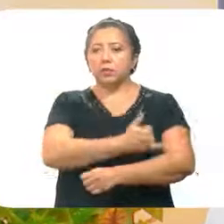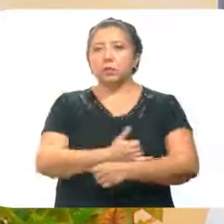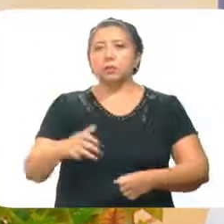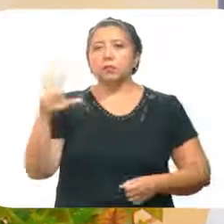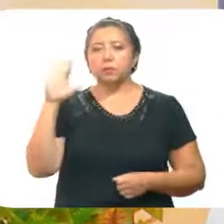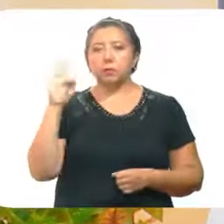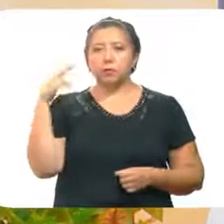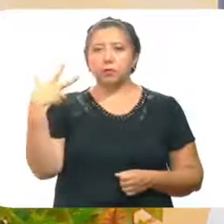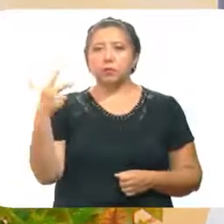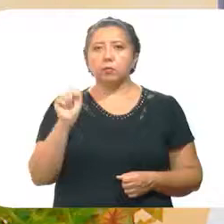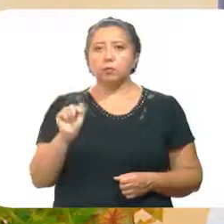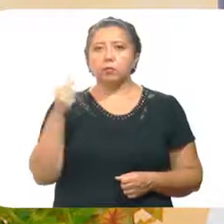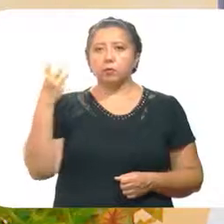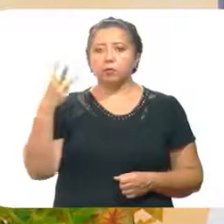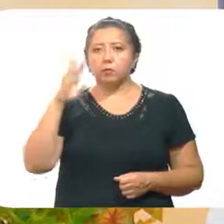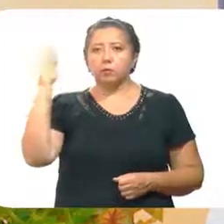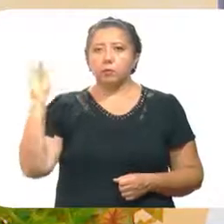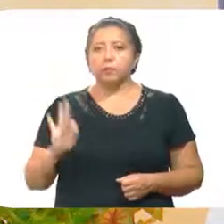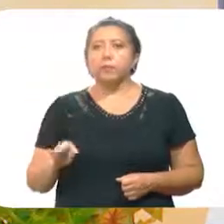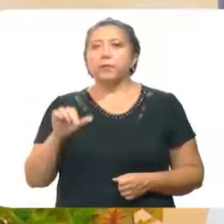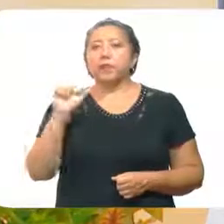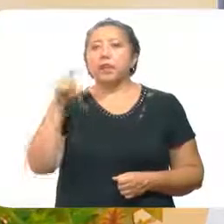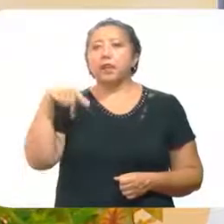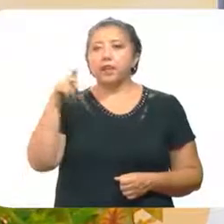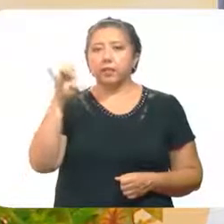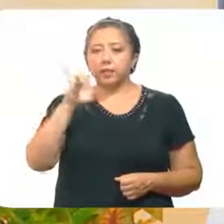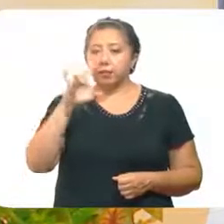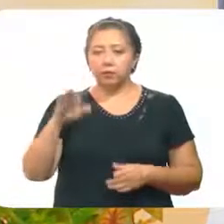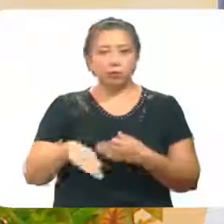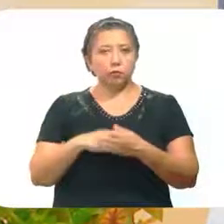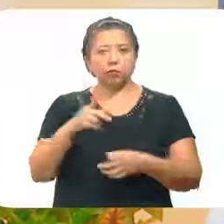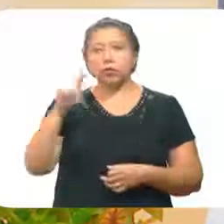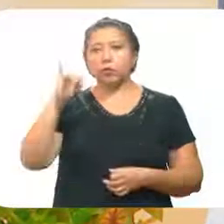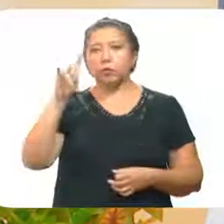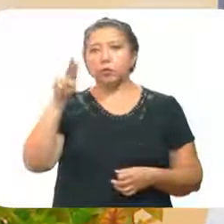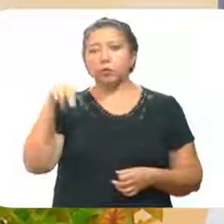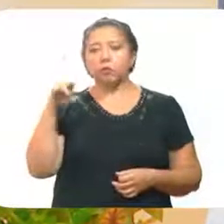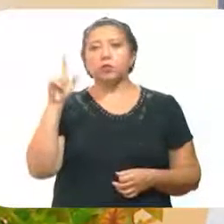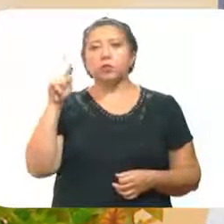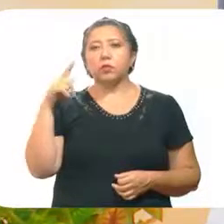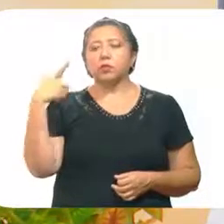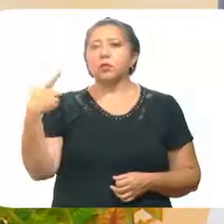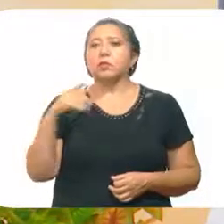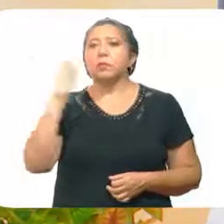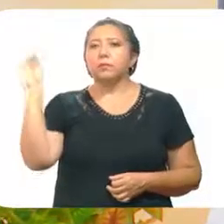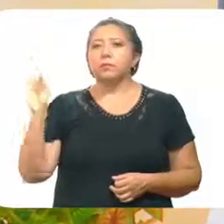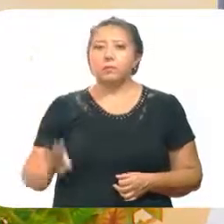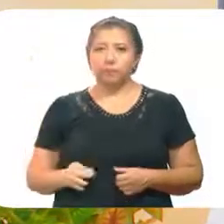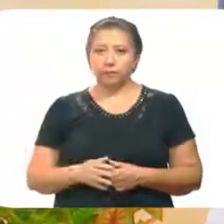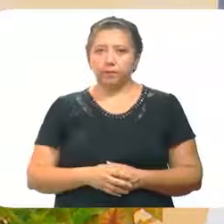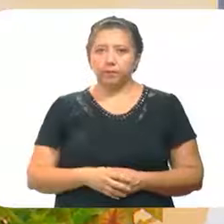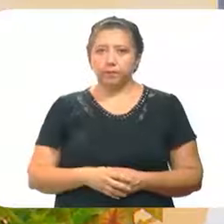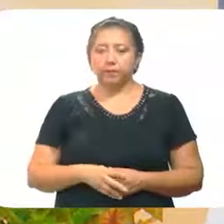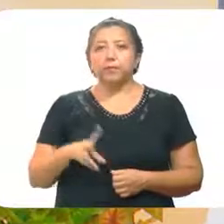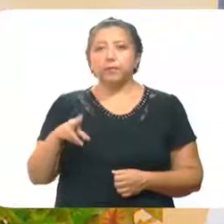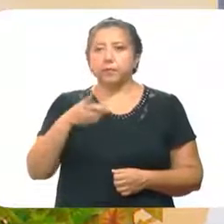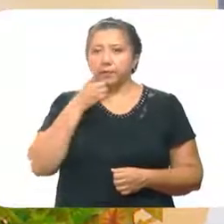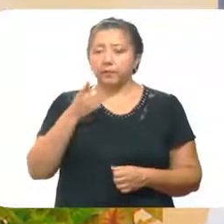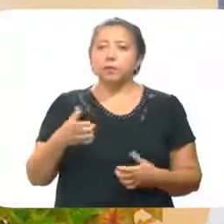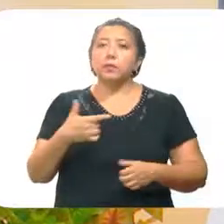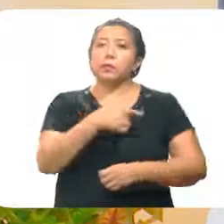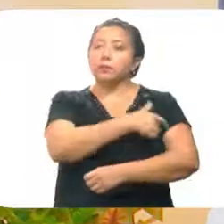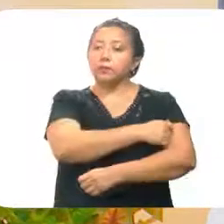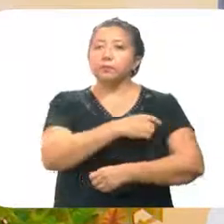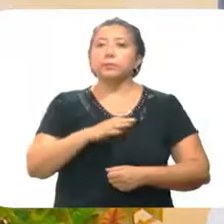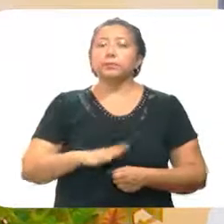Izamal 48.3%, Aquil 100% y Tinum 77%. También se están